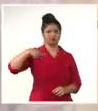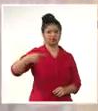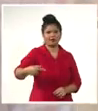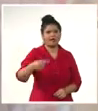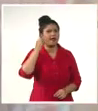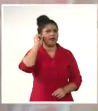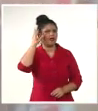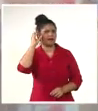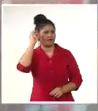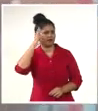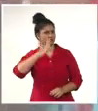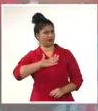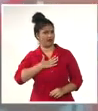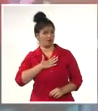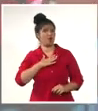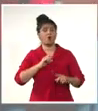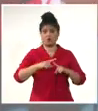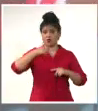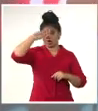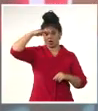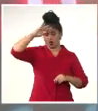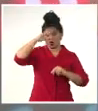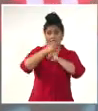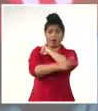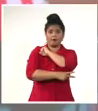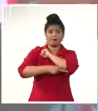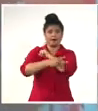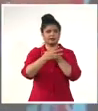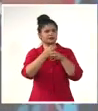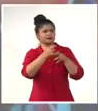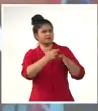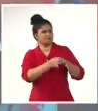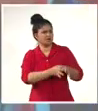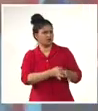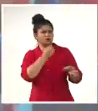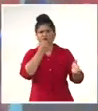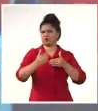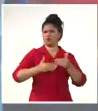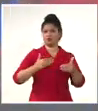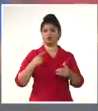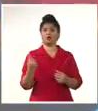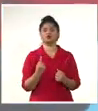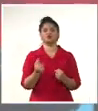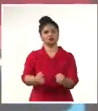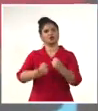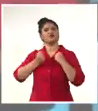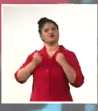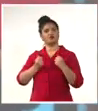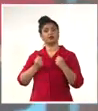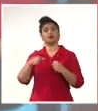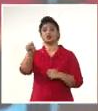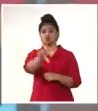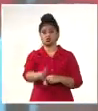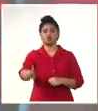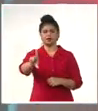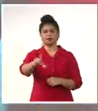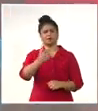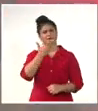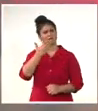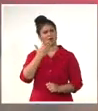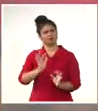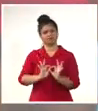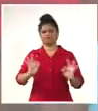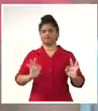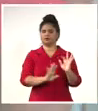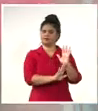una pequeña nación, es ahora mismo la mejor prueba de que sí funciona el socialismo. Porque aún bajo